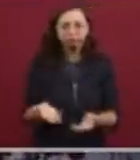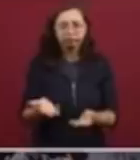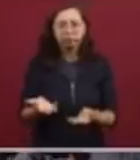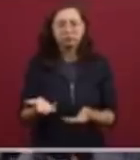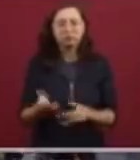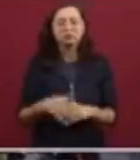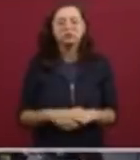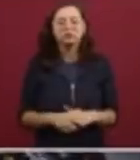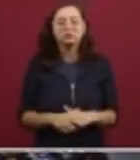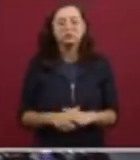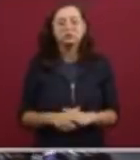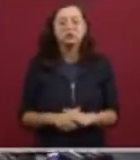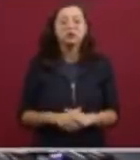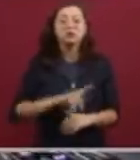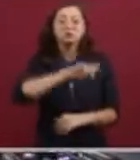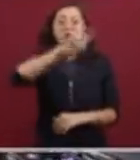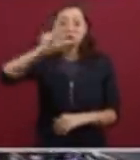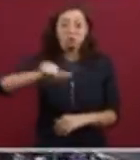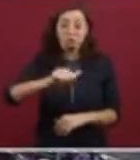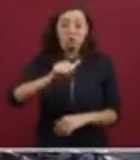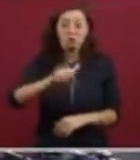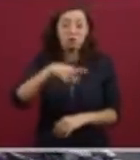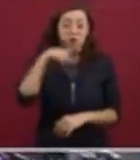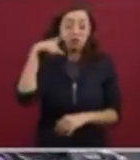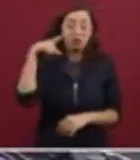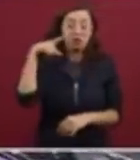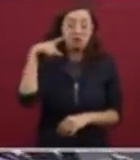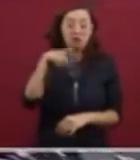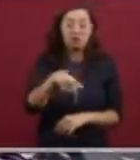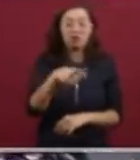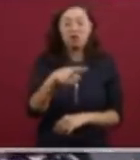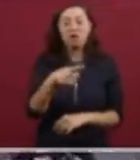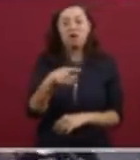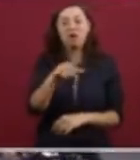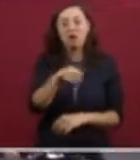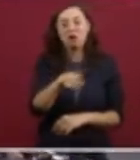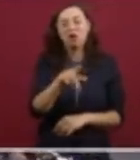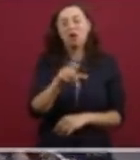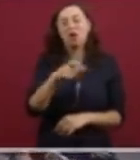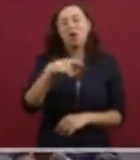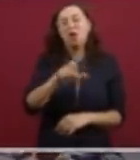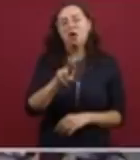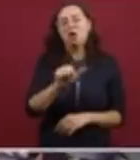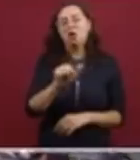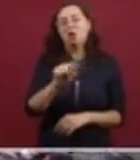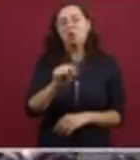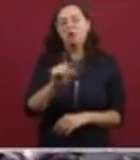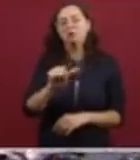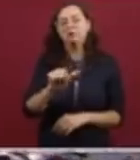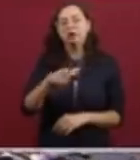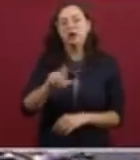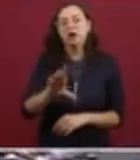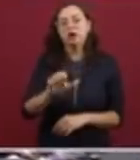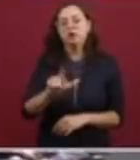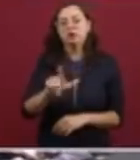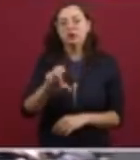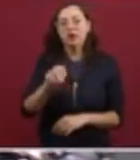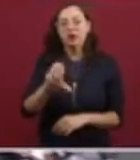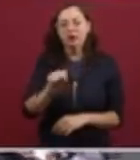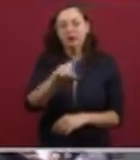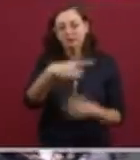planta de Pajaritos de Coatzacoalcos, sí